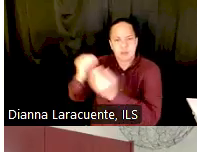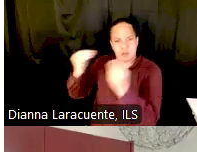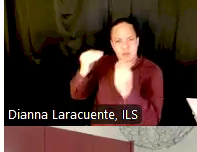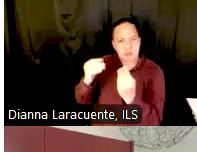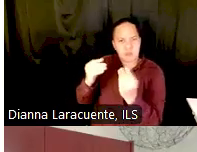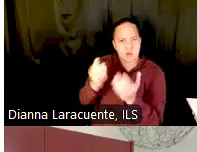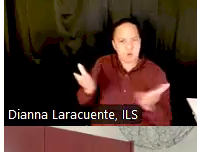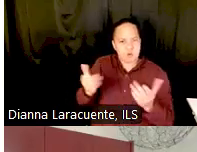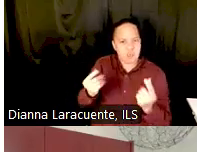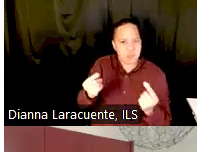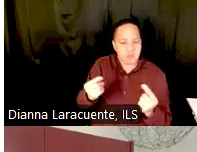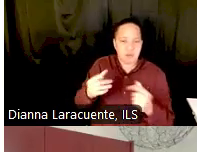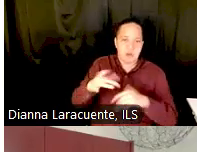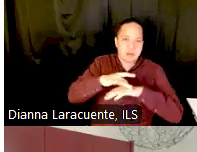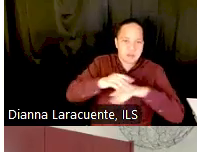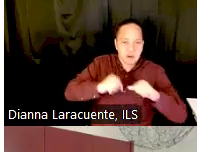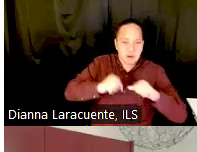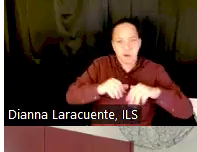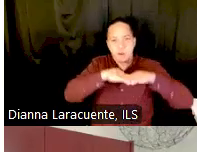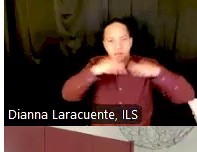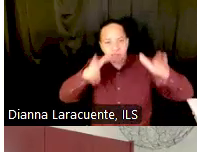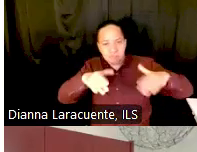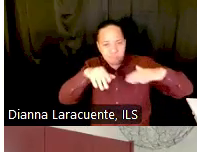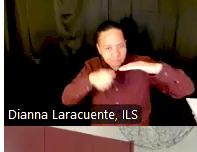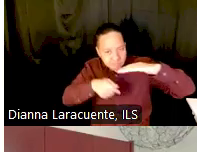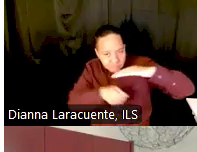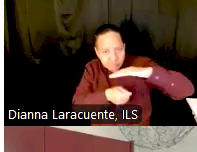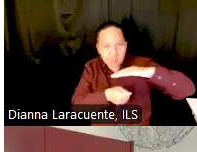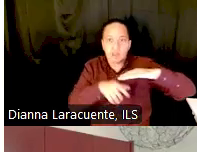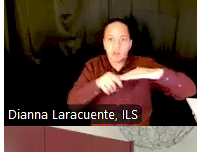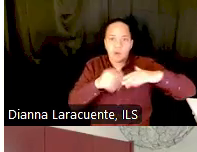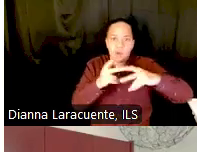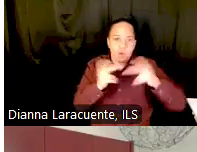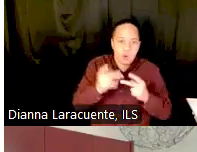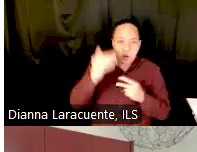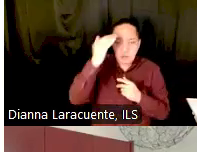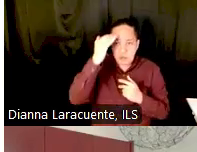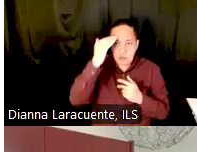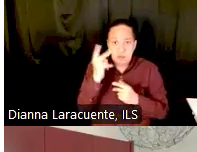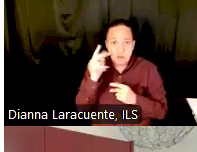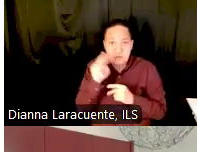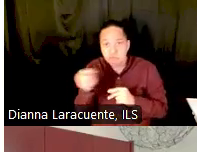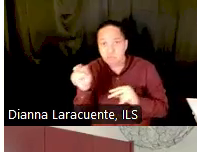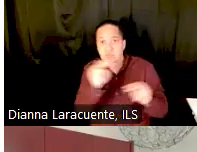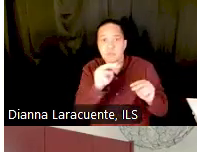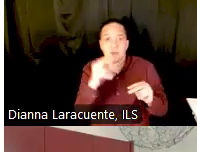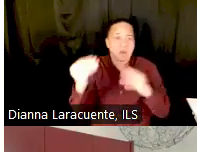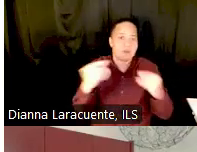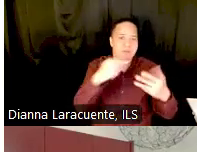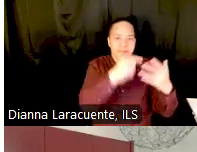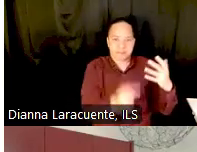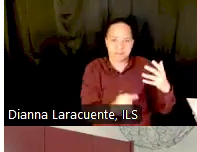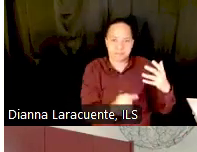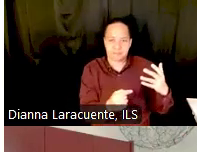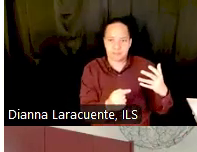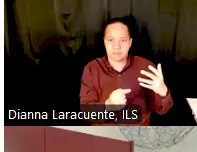en el terremoto pues debemos ponernos debajo del escritorio, de un lugar que conozcamos, ver qué sitio podemos salir, etc. Hoy